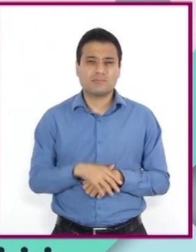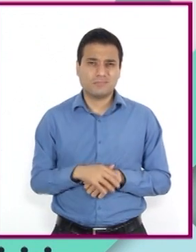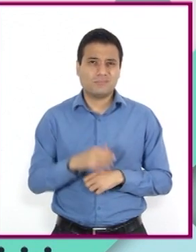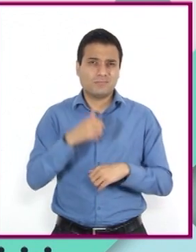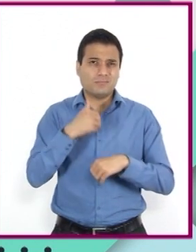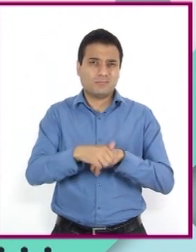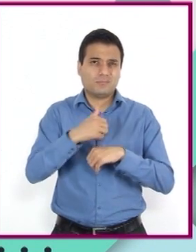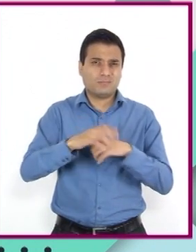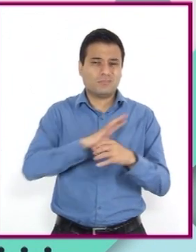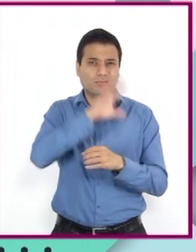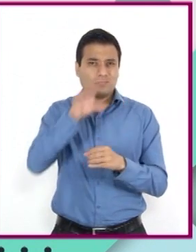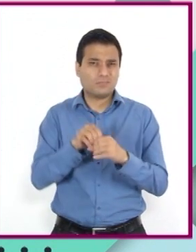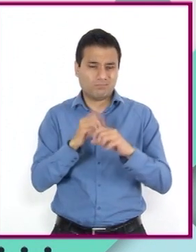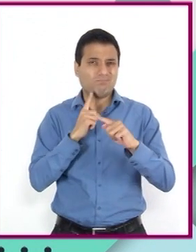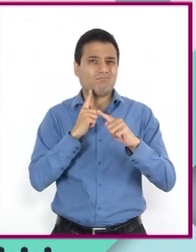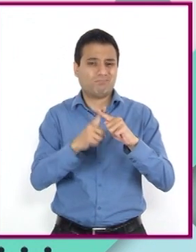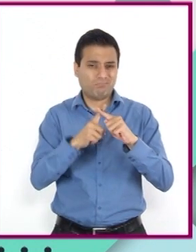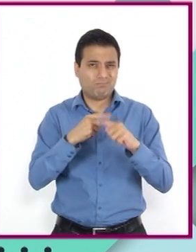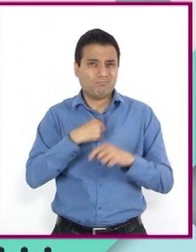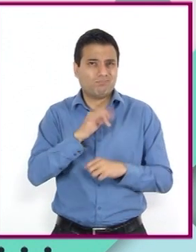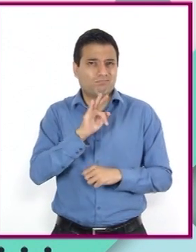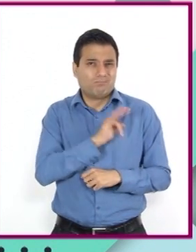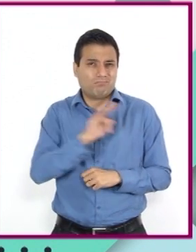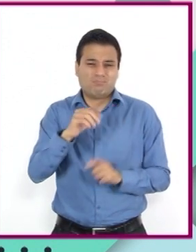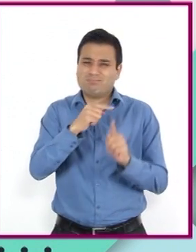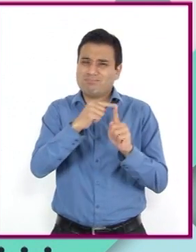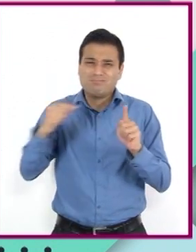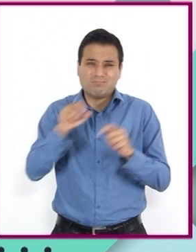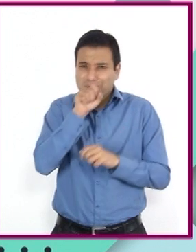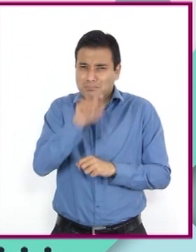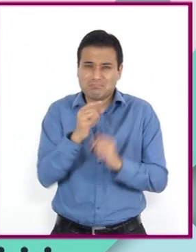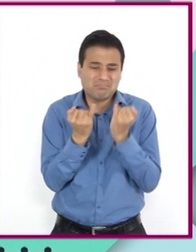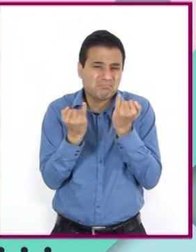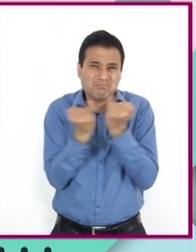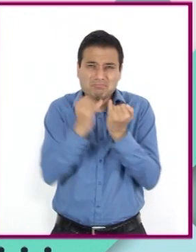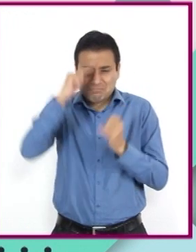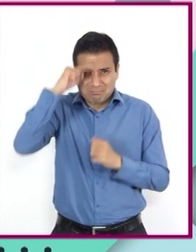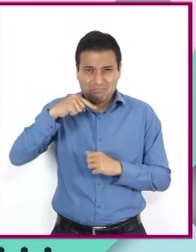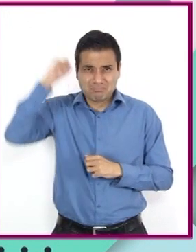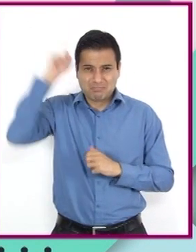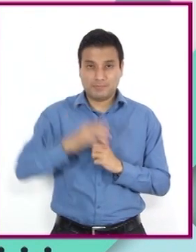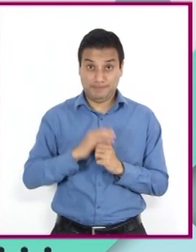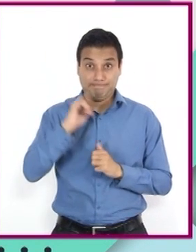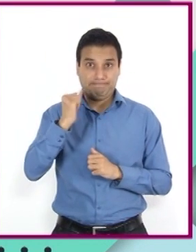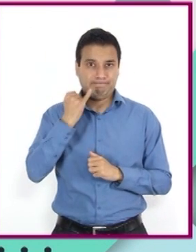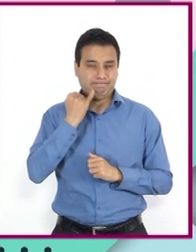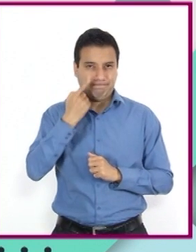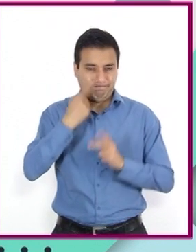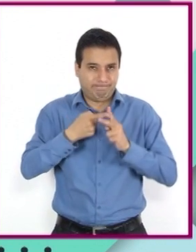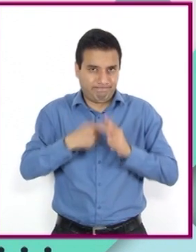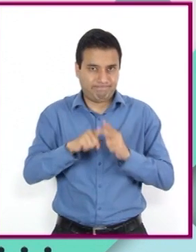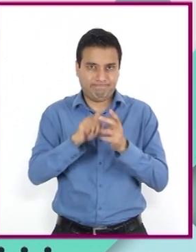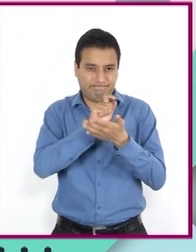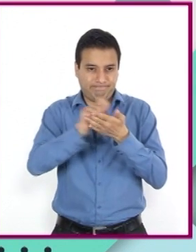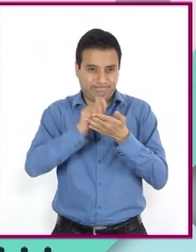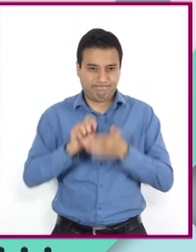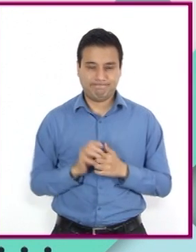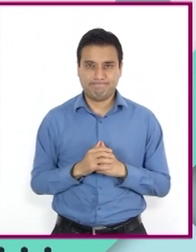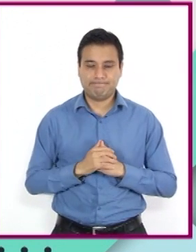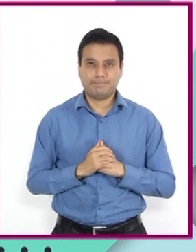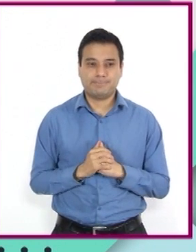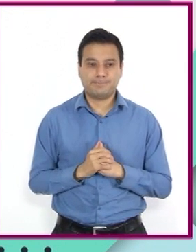números enteros, me será fácil dividirlos. Mira. Giancarlo comienza con el segundo renglón.